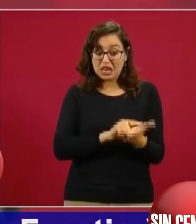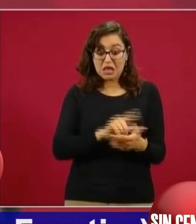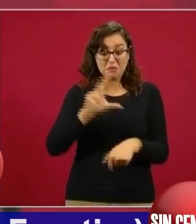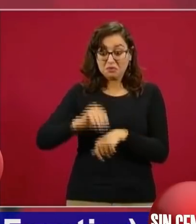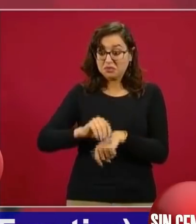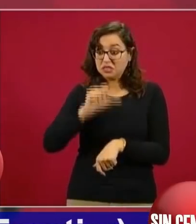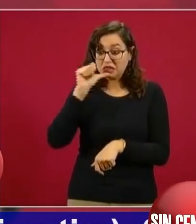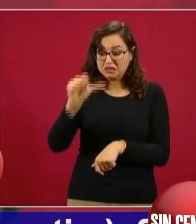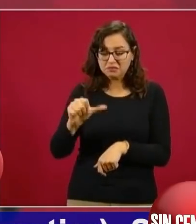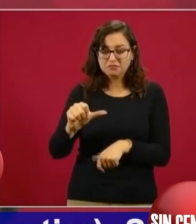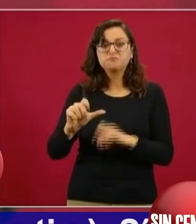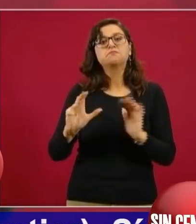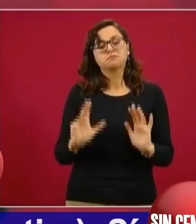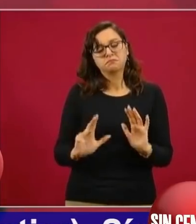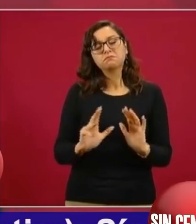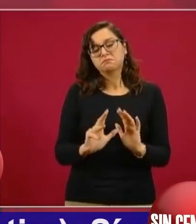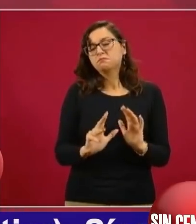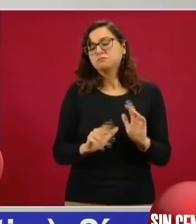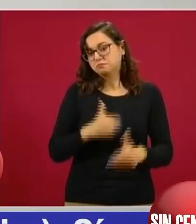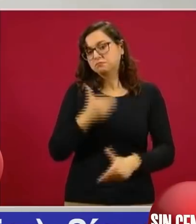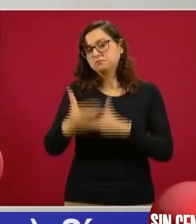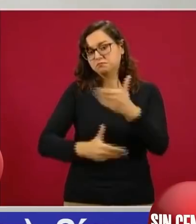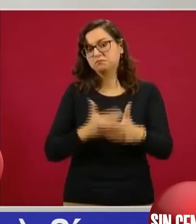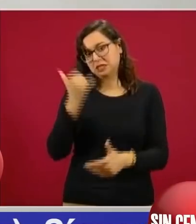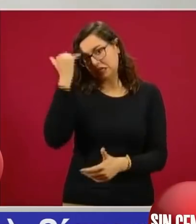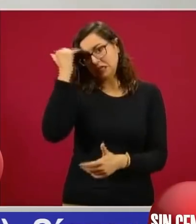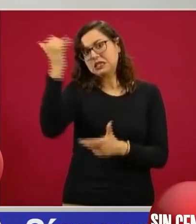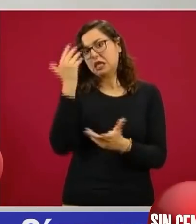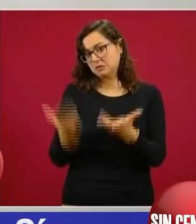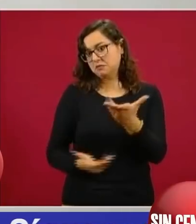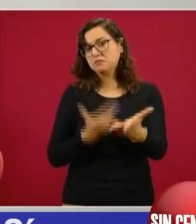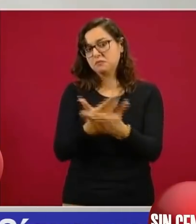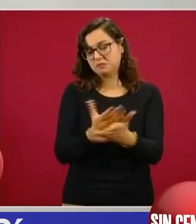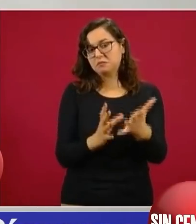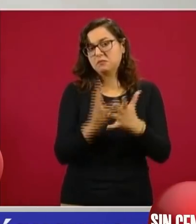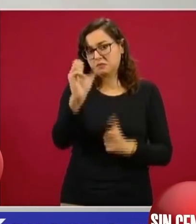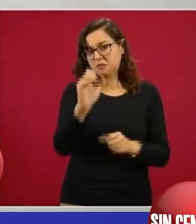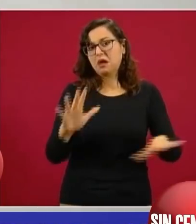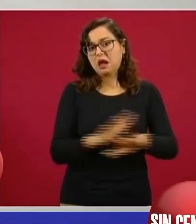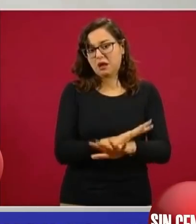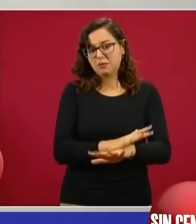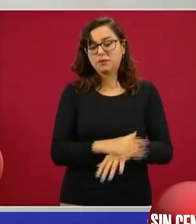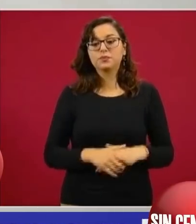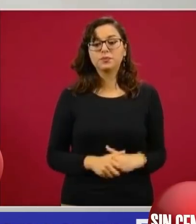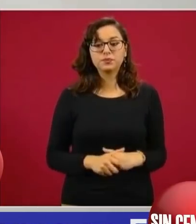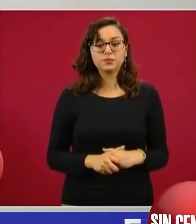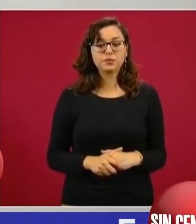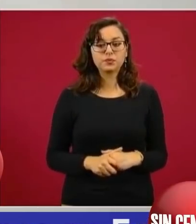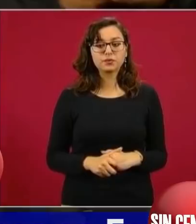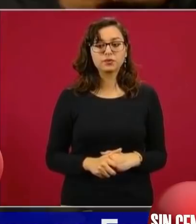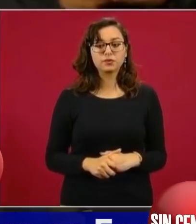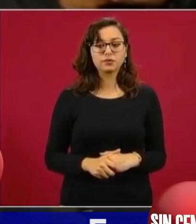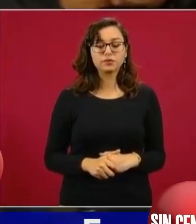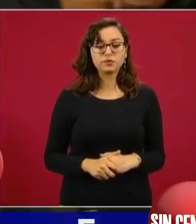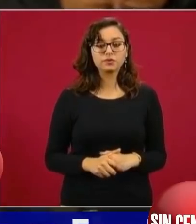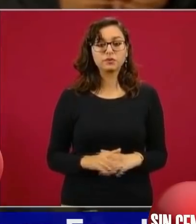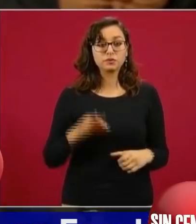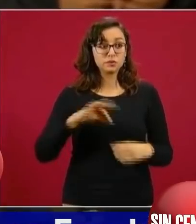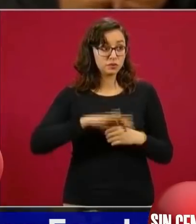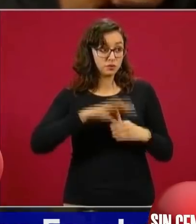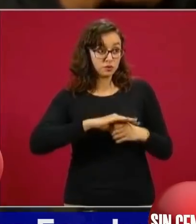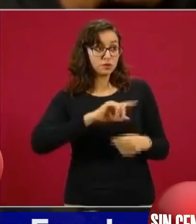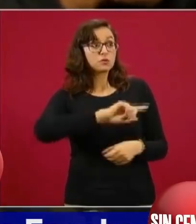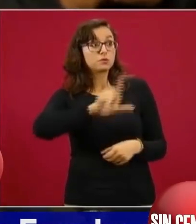sí, presentaría yo una iniciativa de reforma a la Constitución. ¿Esto sería después de la elección?